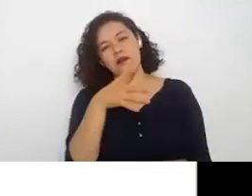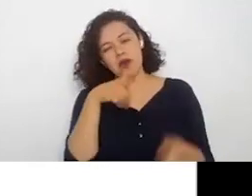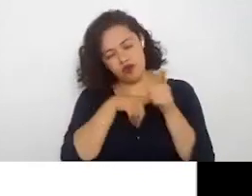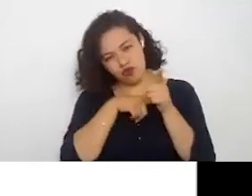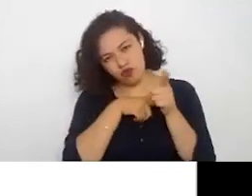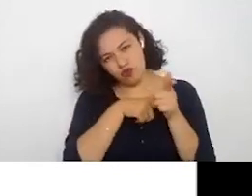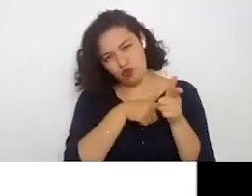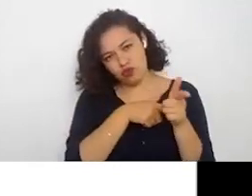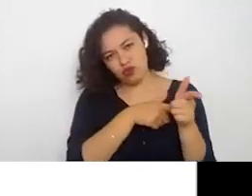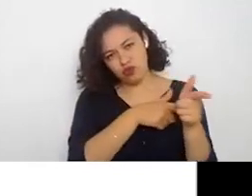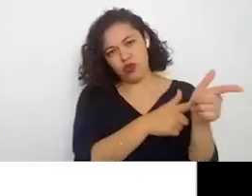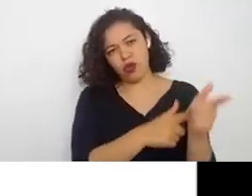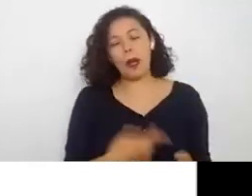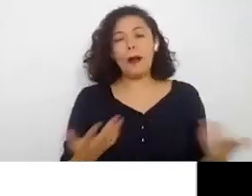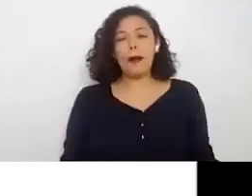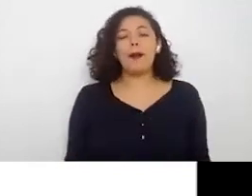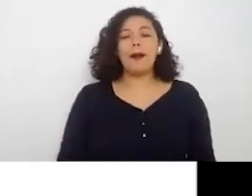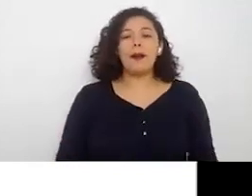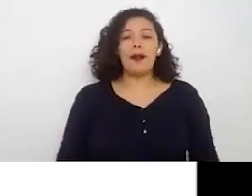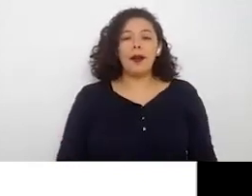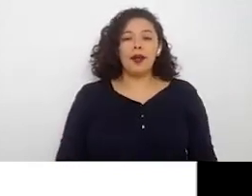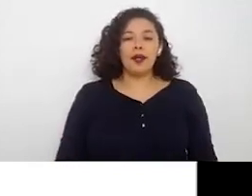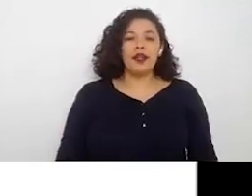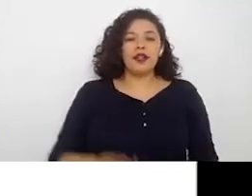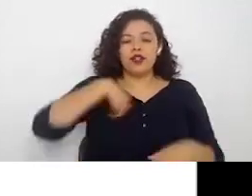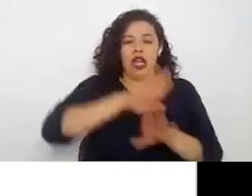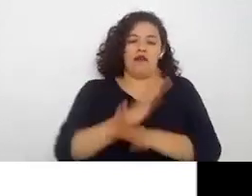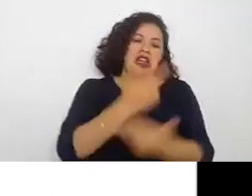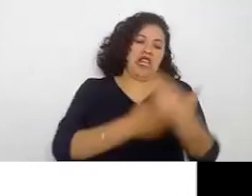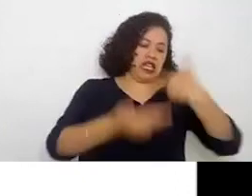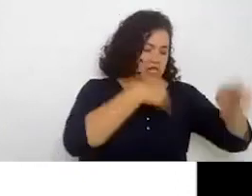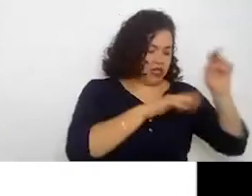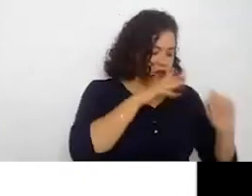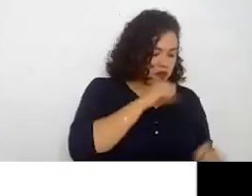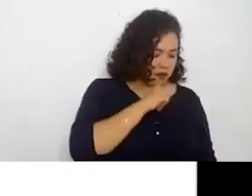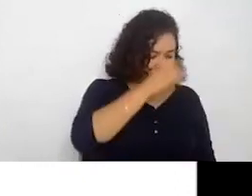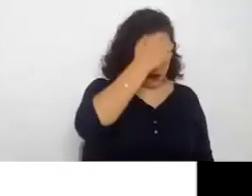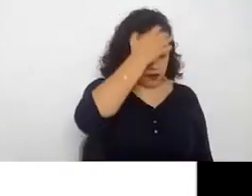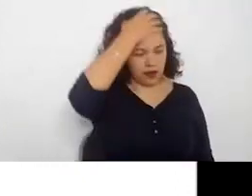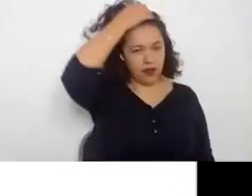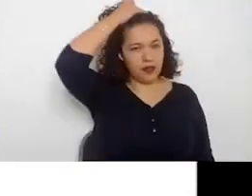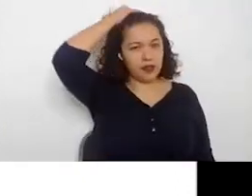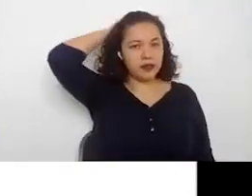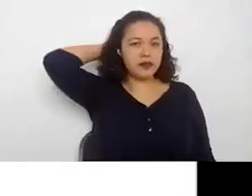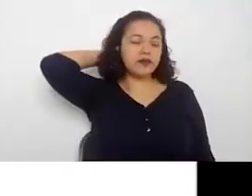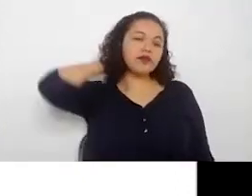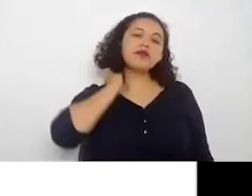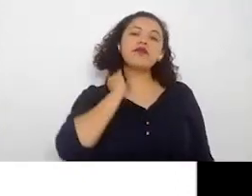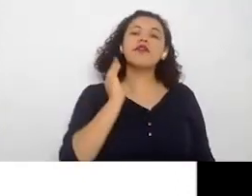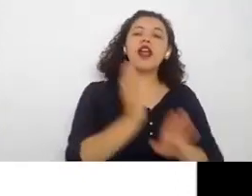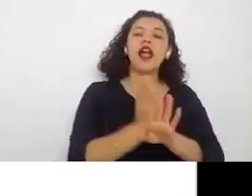no podemos dar paso atrás, ¿verdad? Si la enseñanza anteriormente era